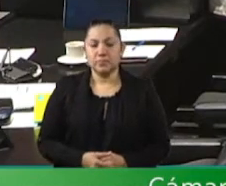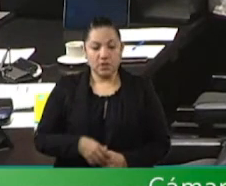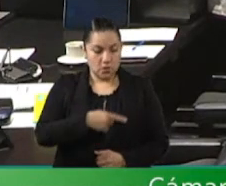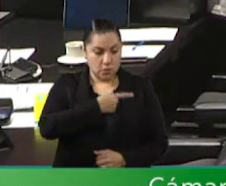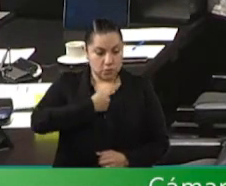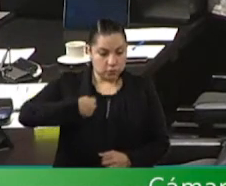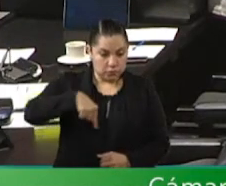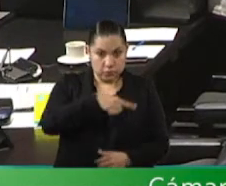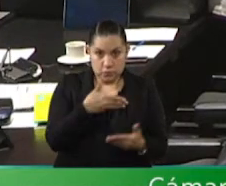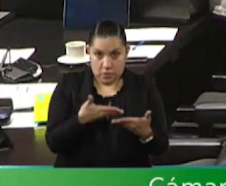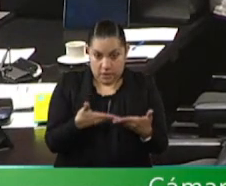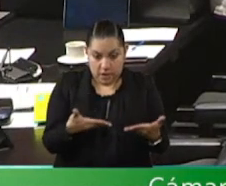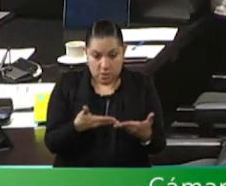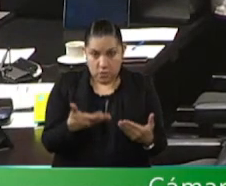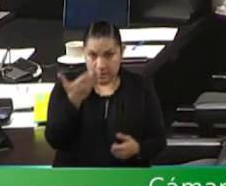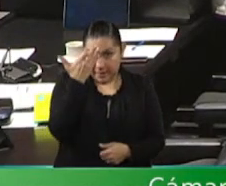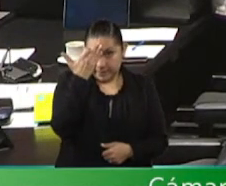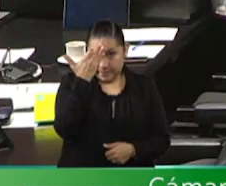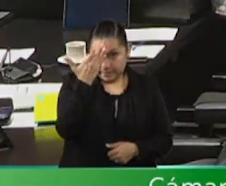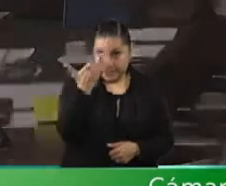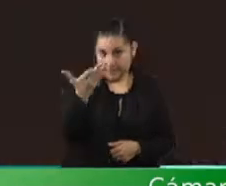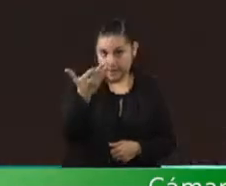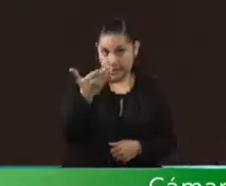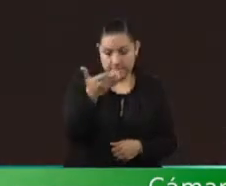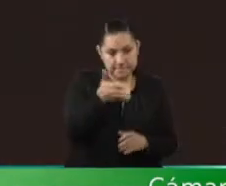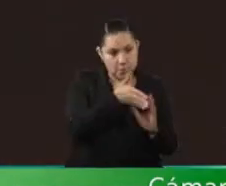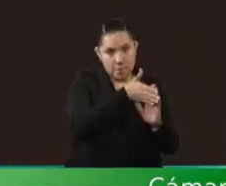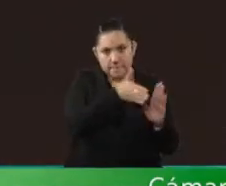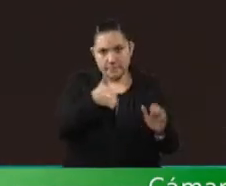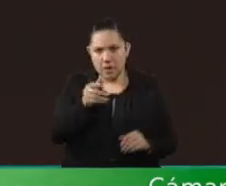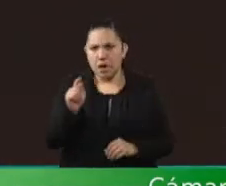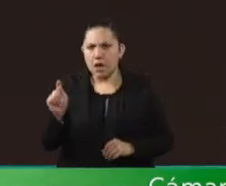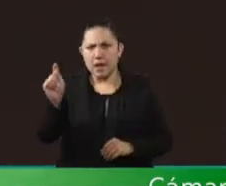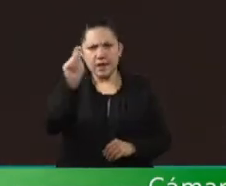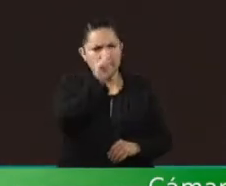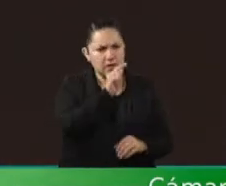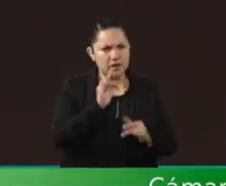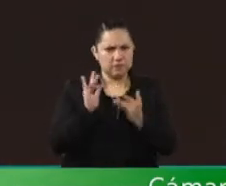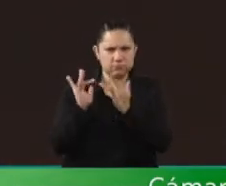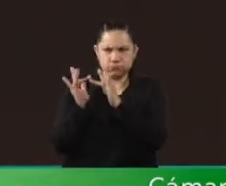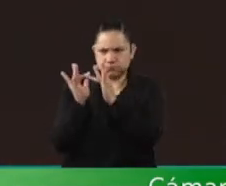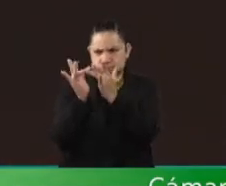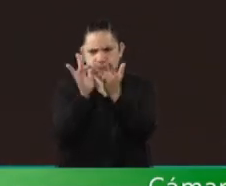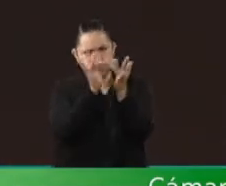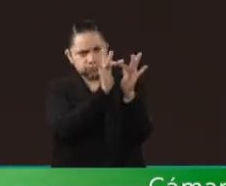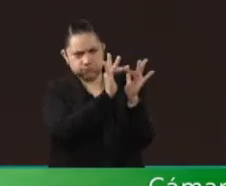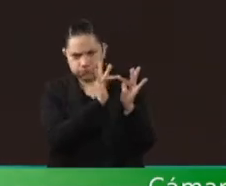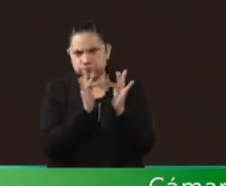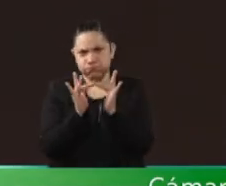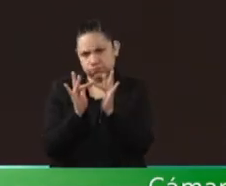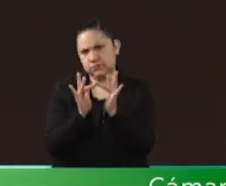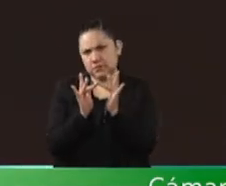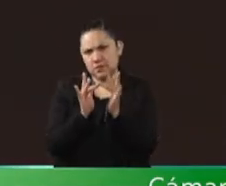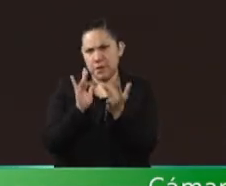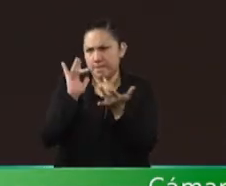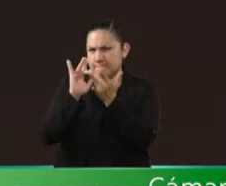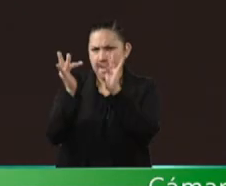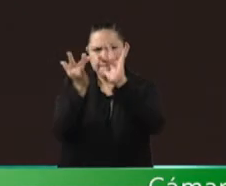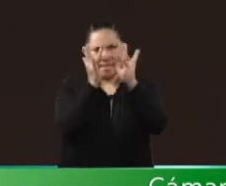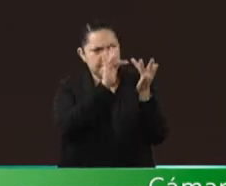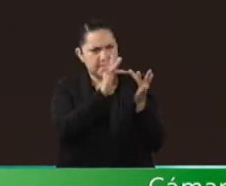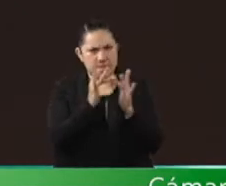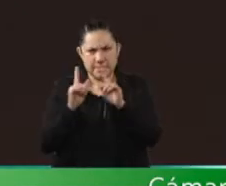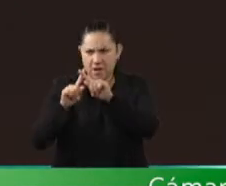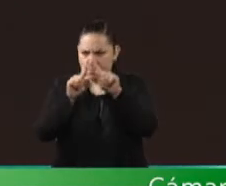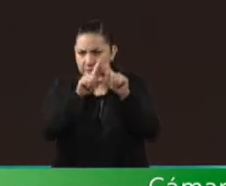las comunicaciones, pero en más del 40% del territorio nacional todavía no